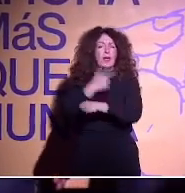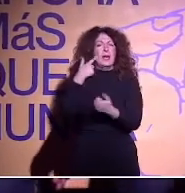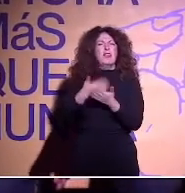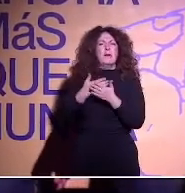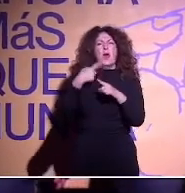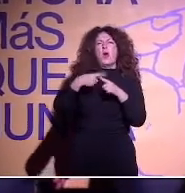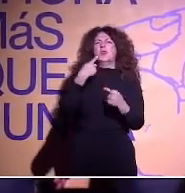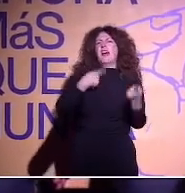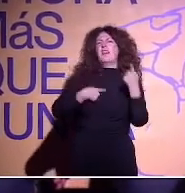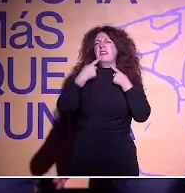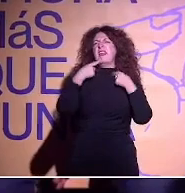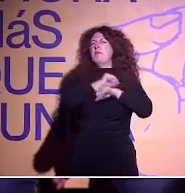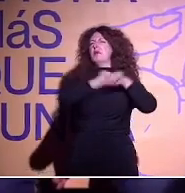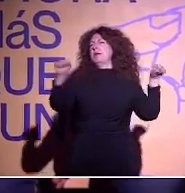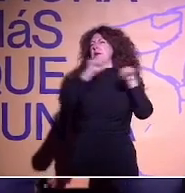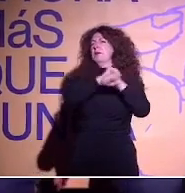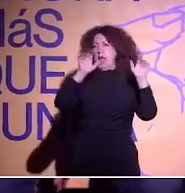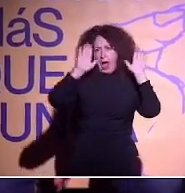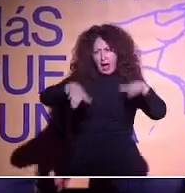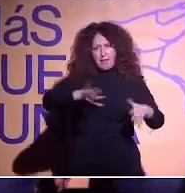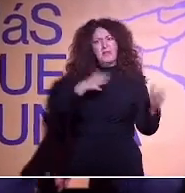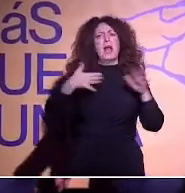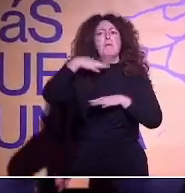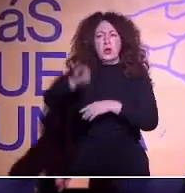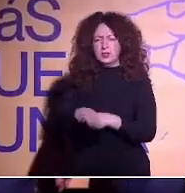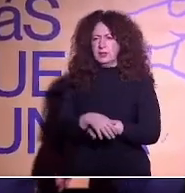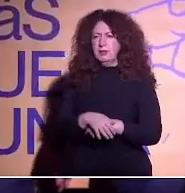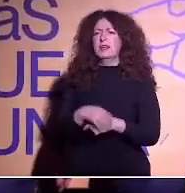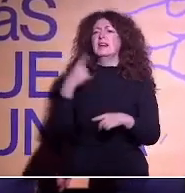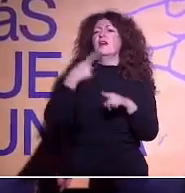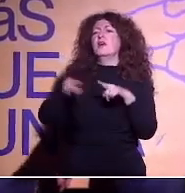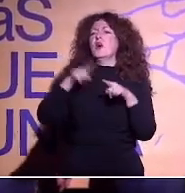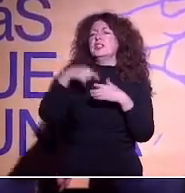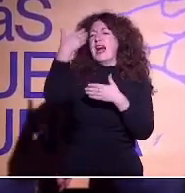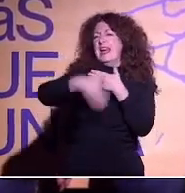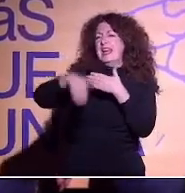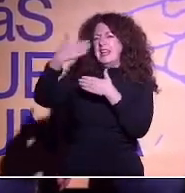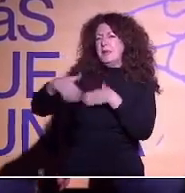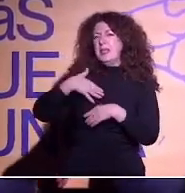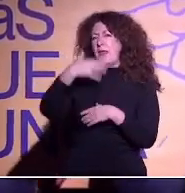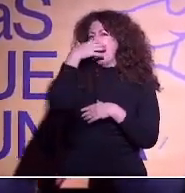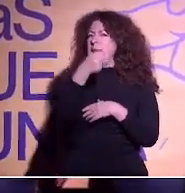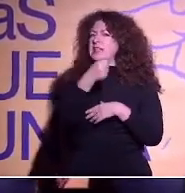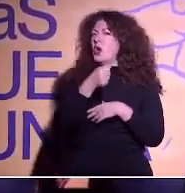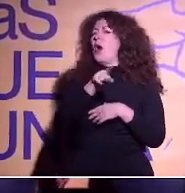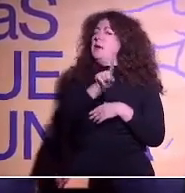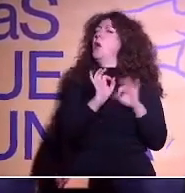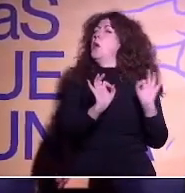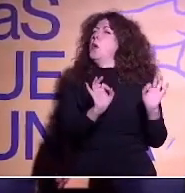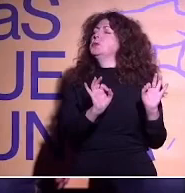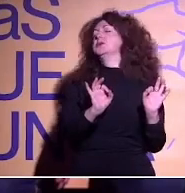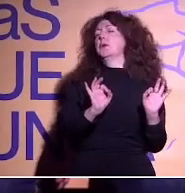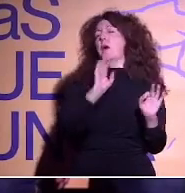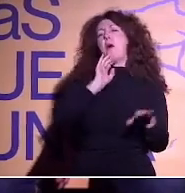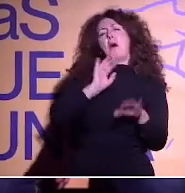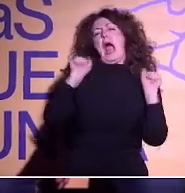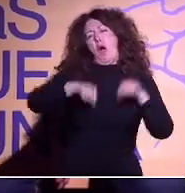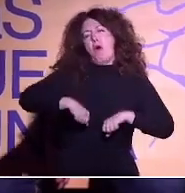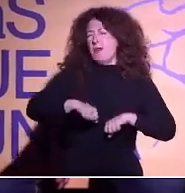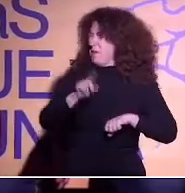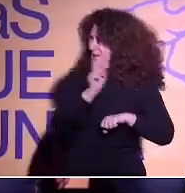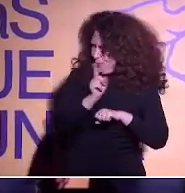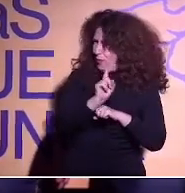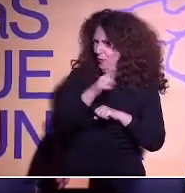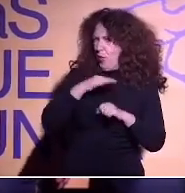imposible era posible que no hacía falta conformarse con los límites del partido socialista Hoy podemos